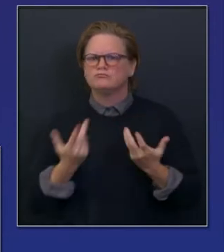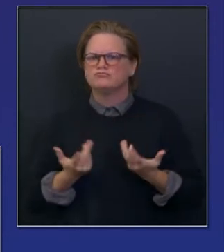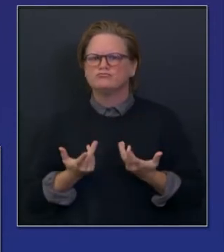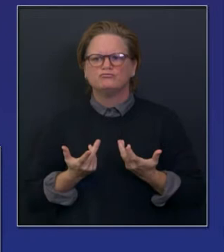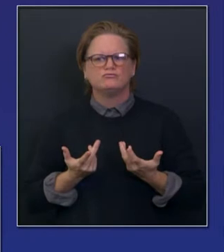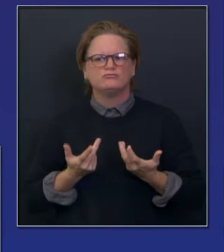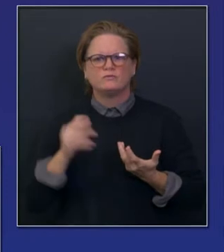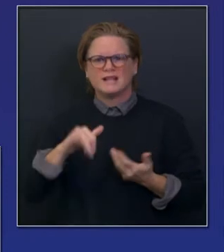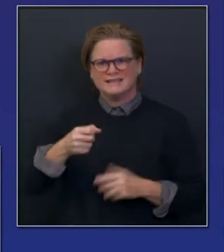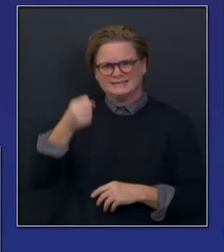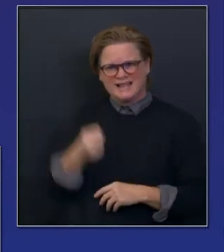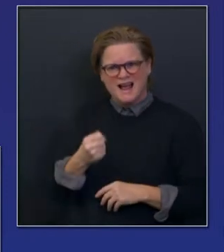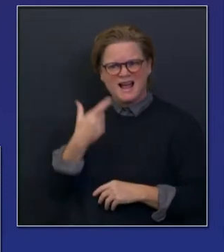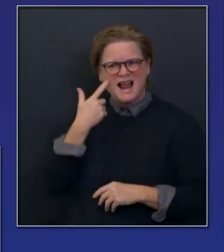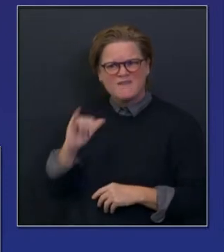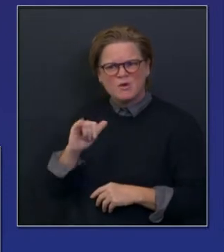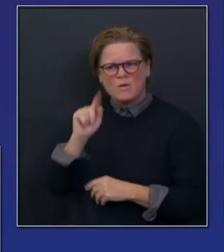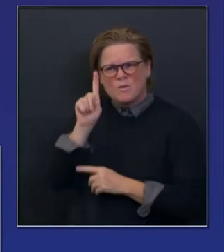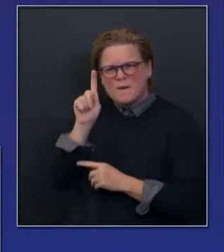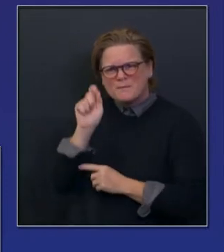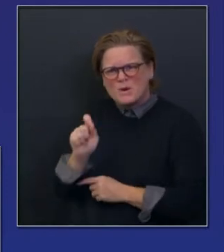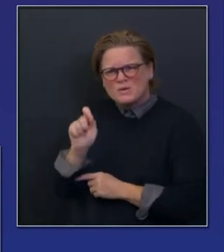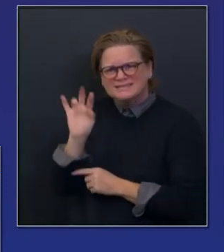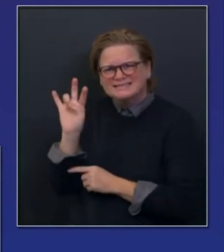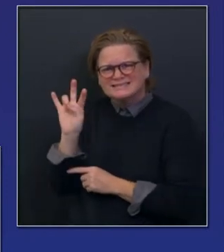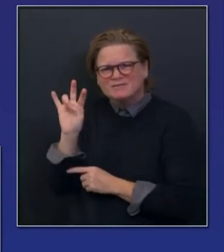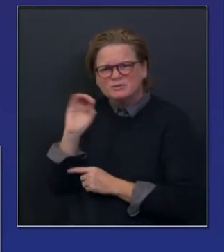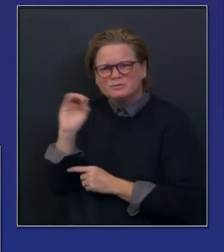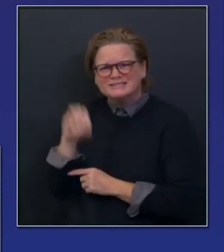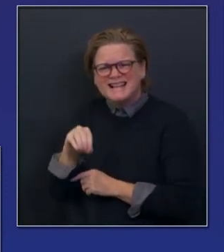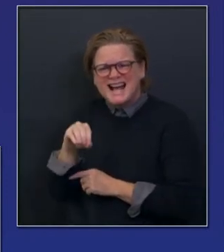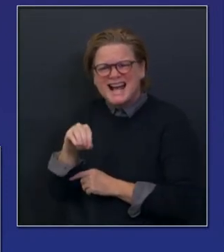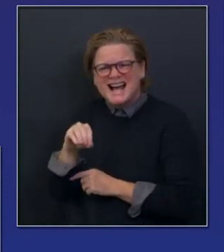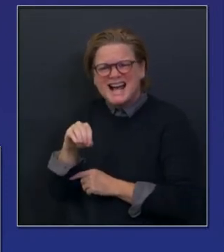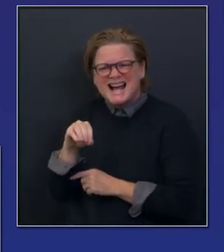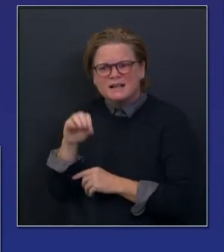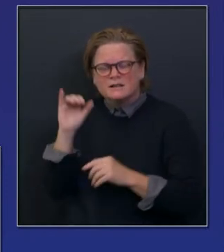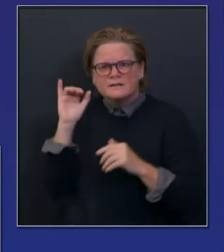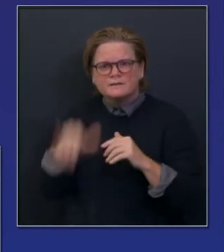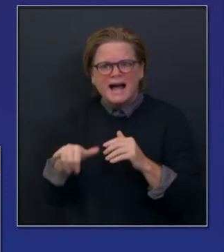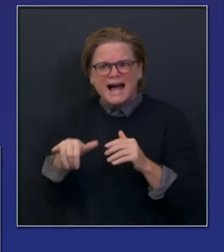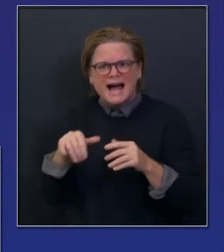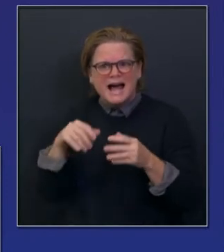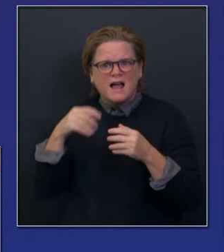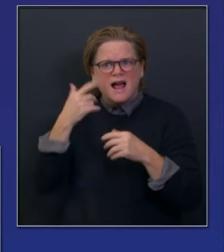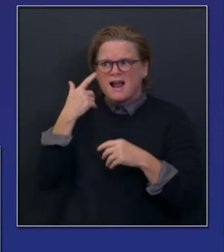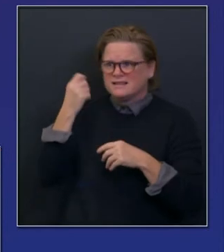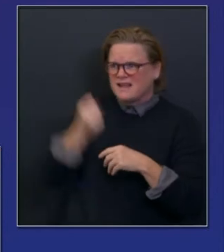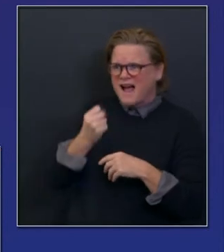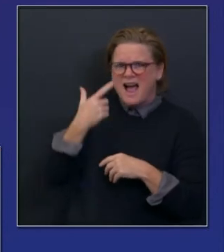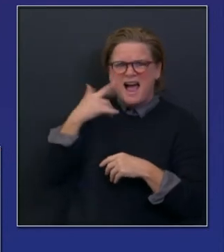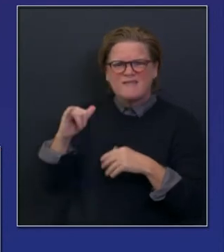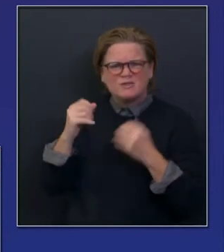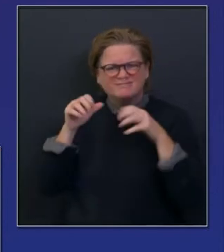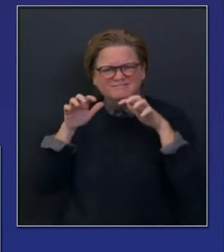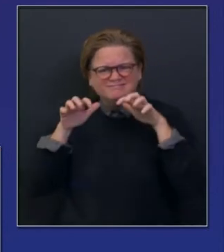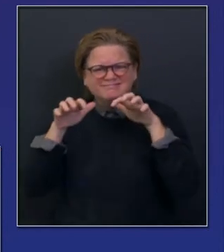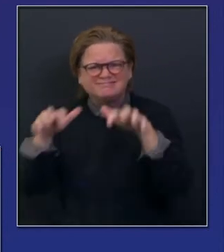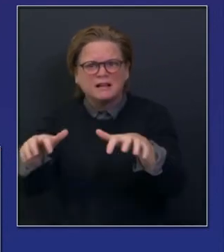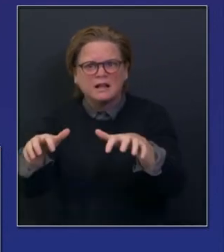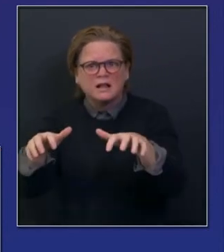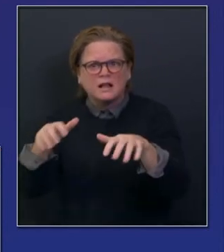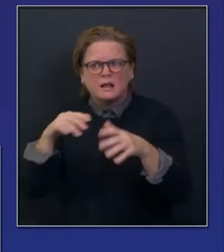recursos aumentando a la vez. En el área más poblada, en el sur de California,